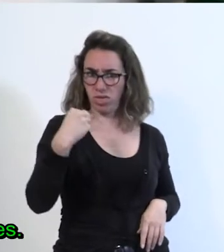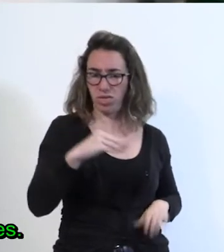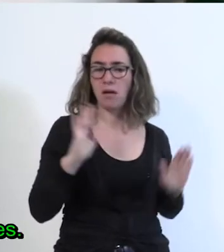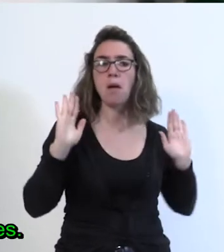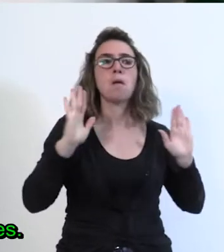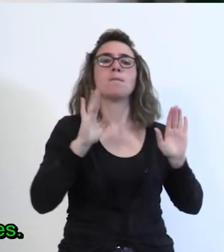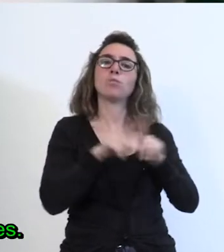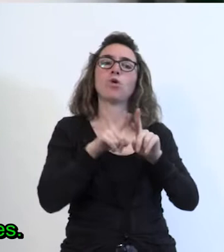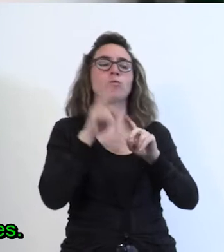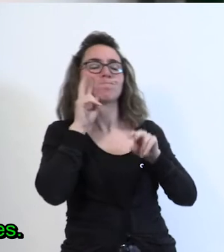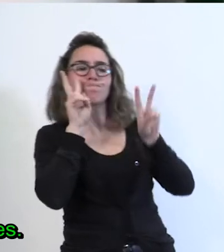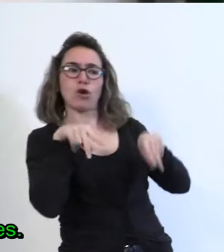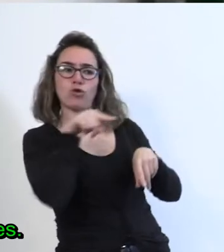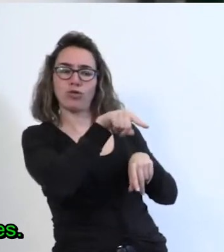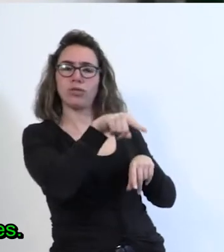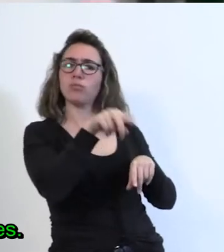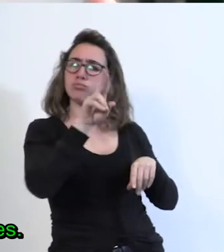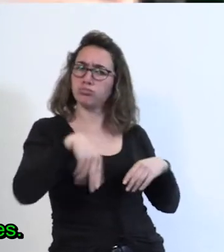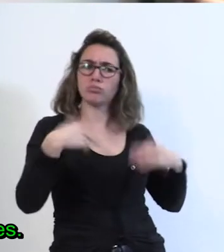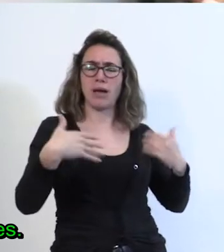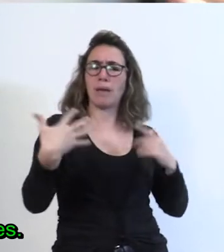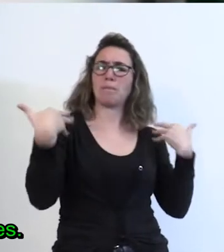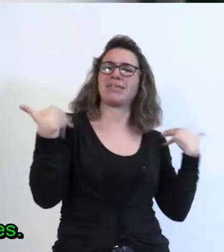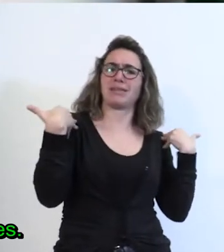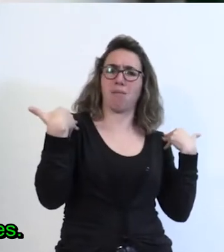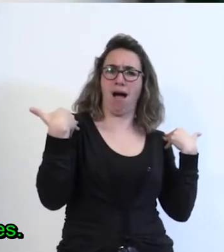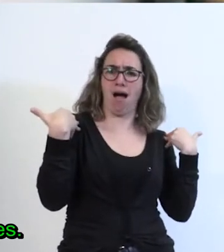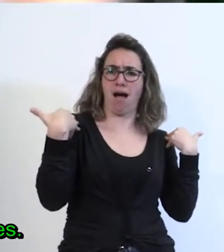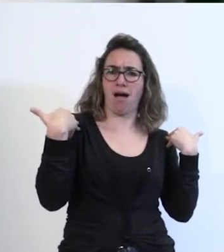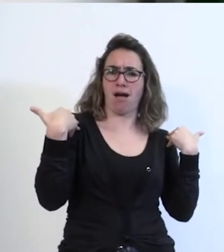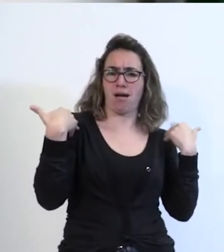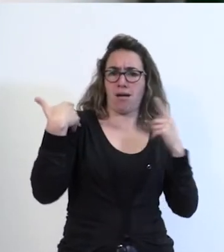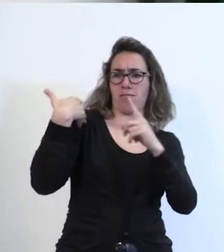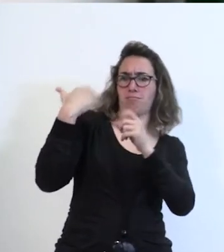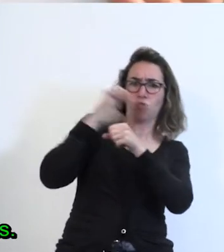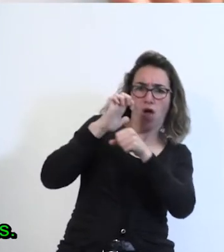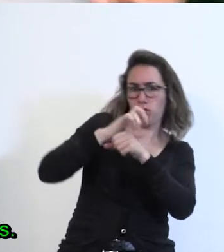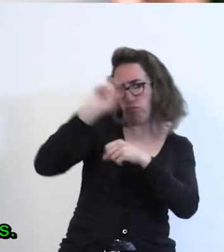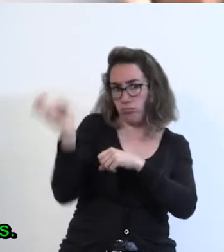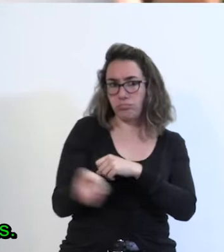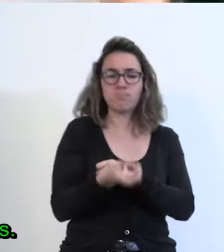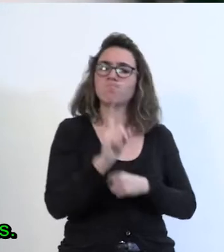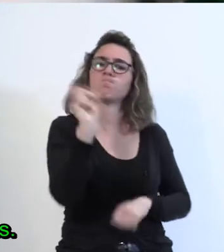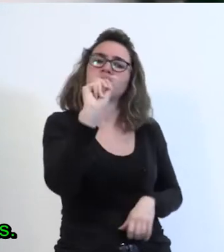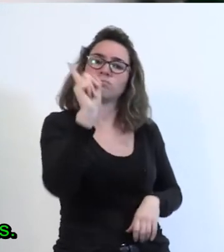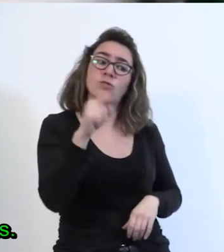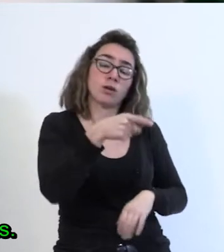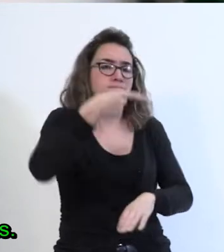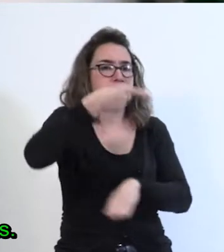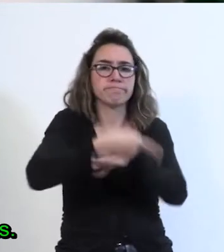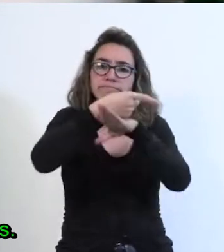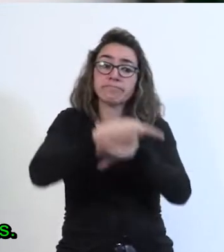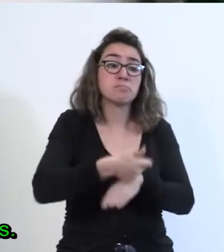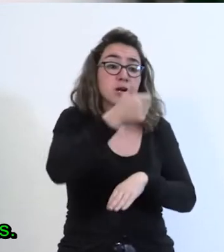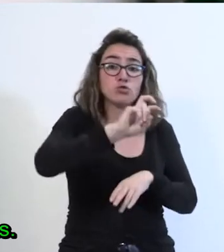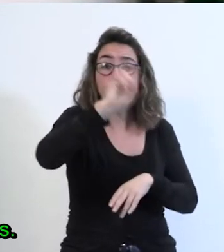pero no las reconocen como víctimas de hechos criminales y las obligan, simplemente no